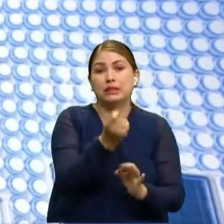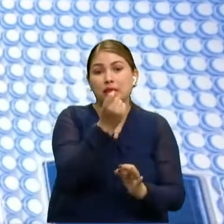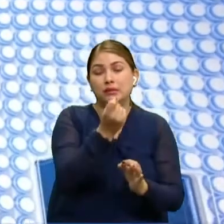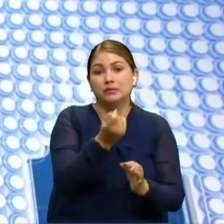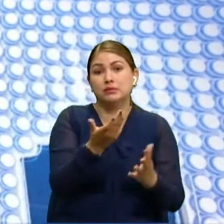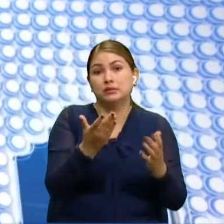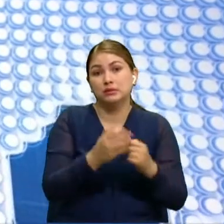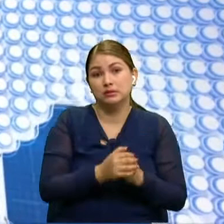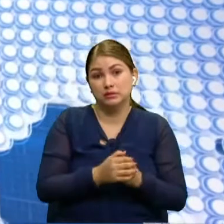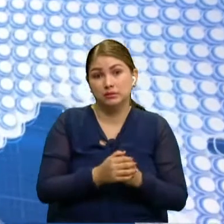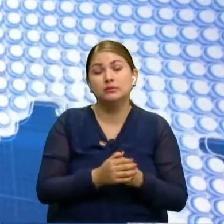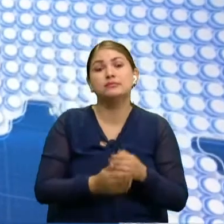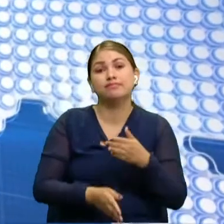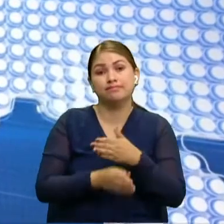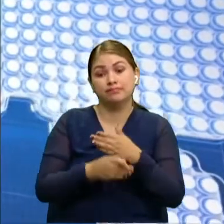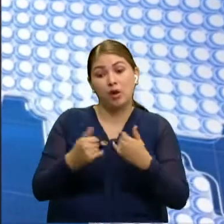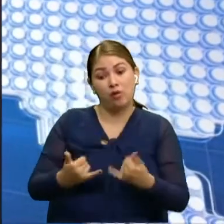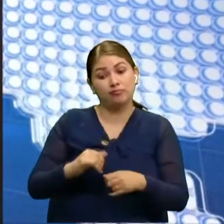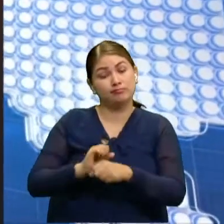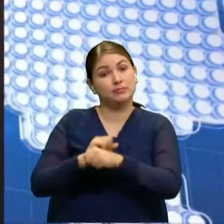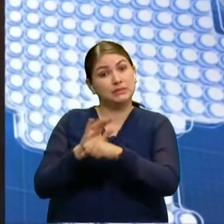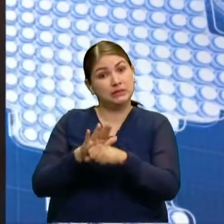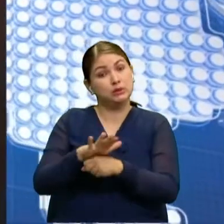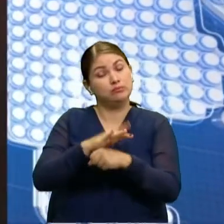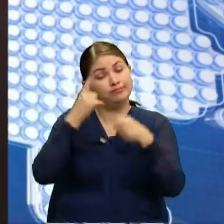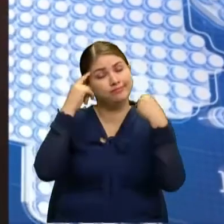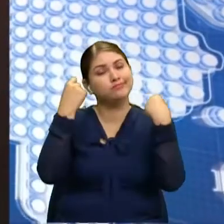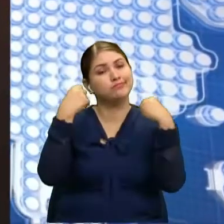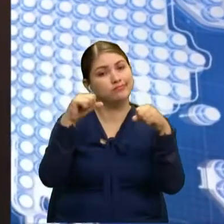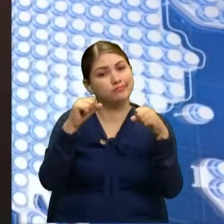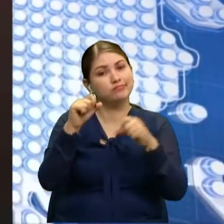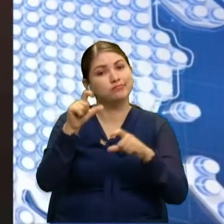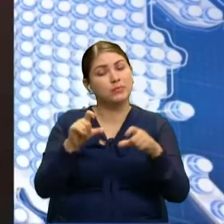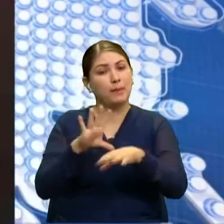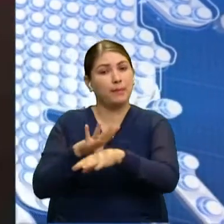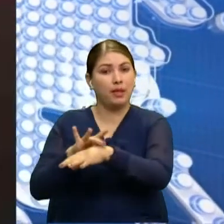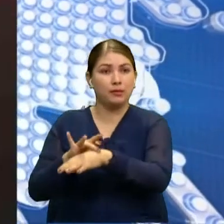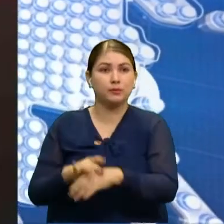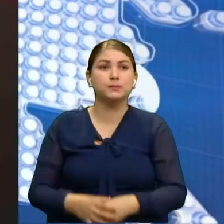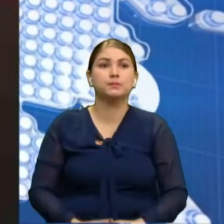Y por supuesto, continuamos en pandemia, situación que preocupa a los médicos.